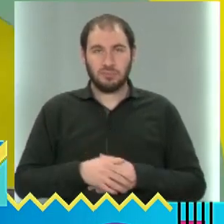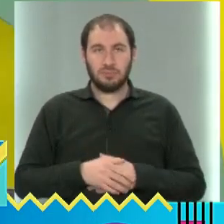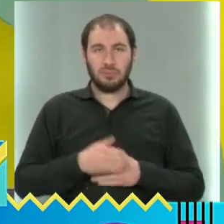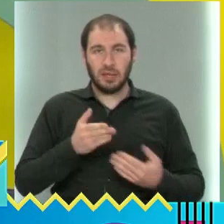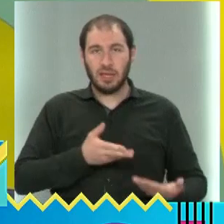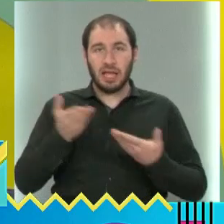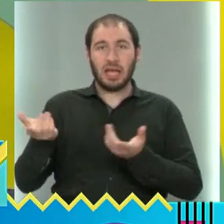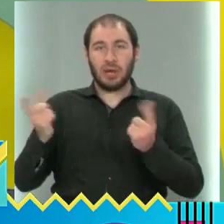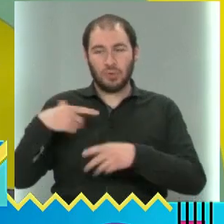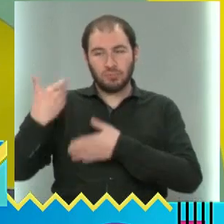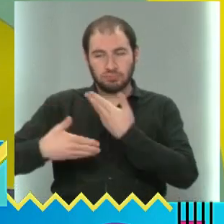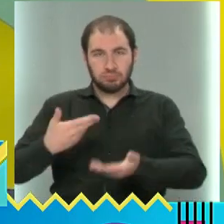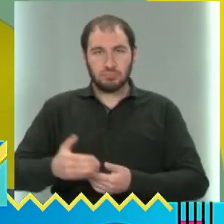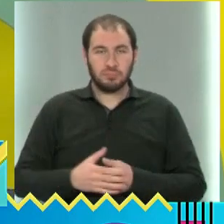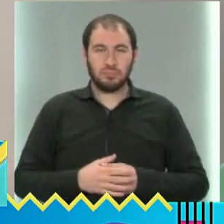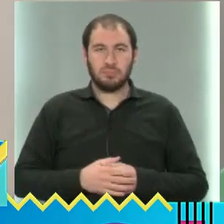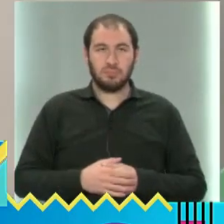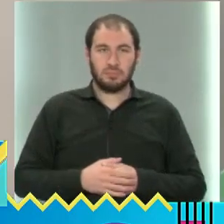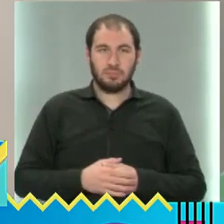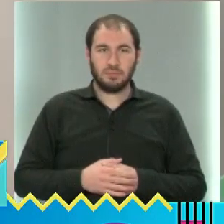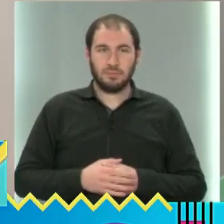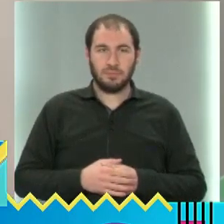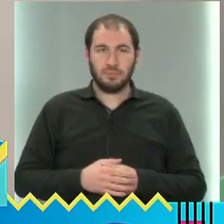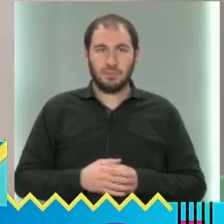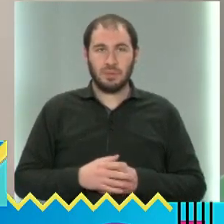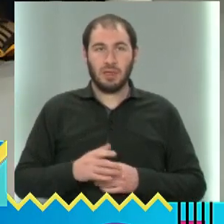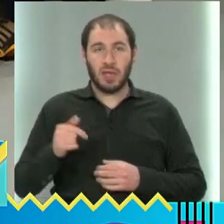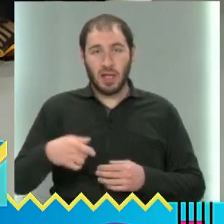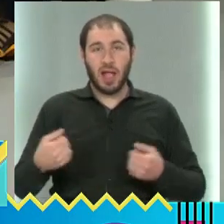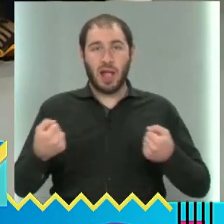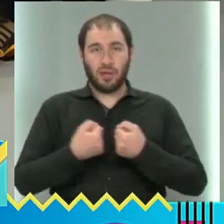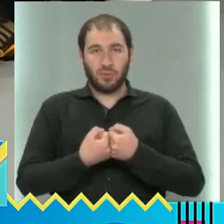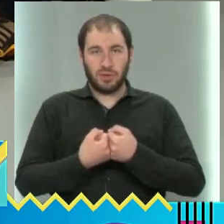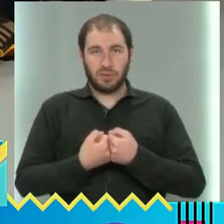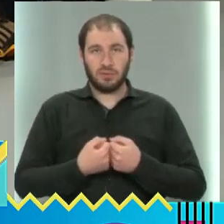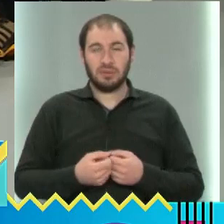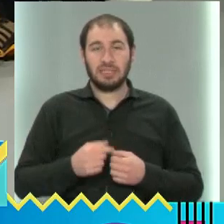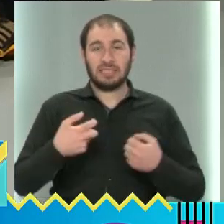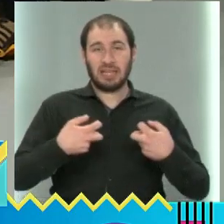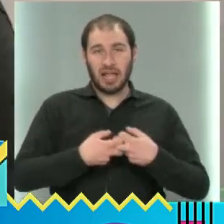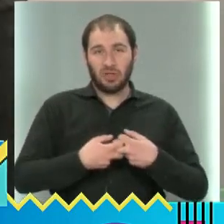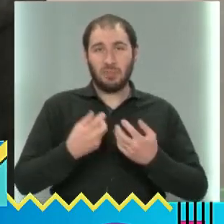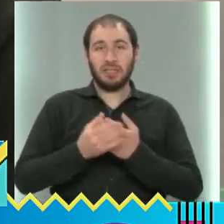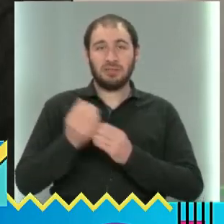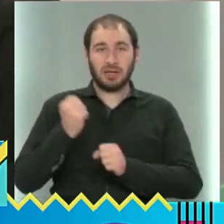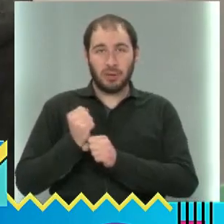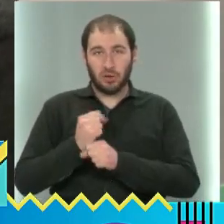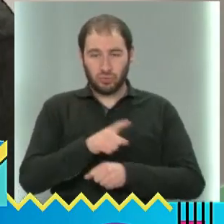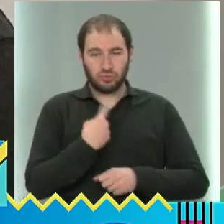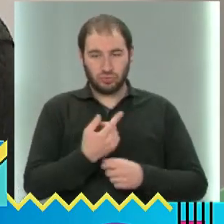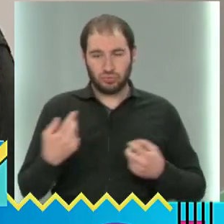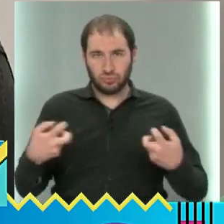llevado reuniones adelante y tratamos de tener el acuerdo entre el sindicato, el Ministerio de Trabajo y